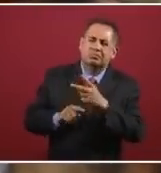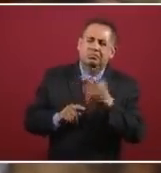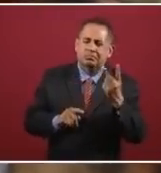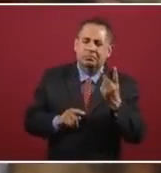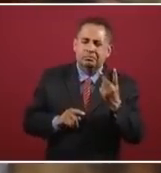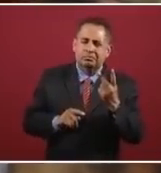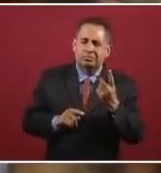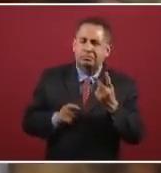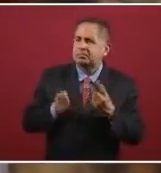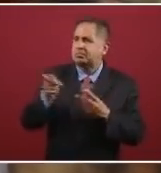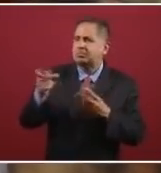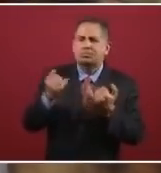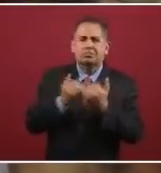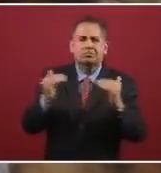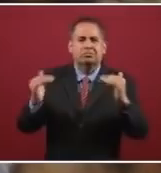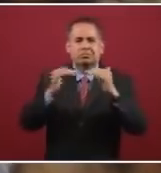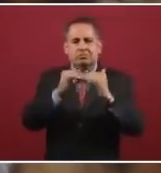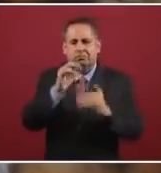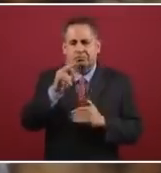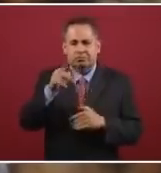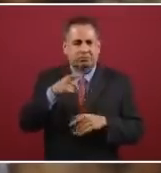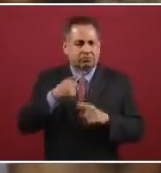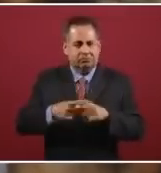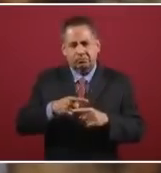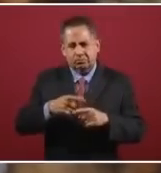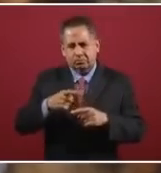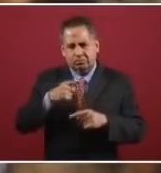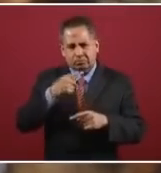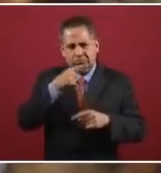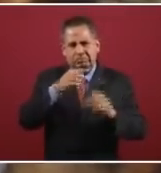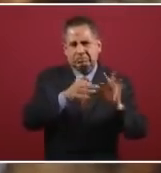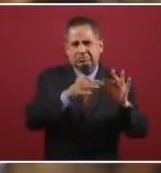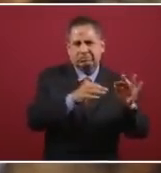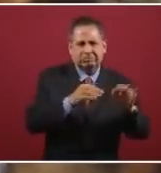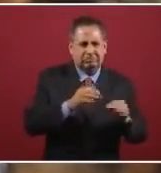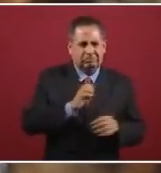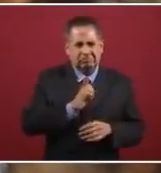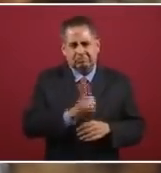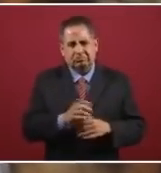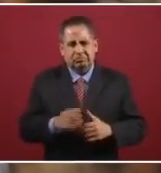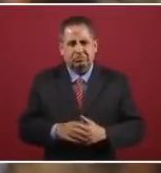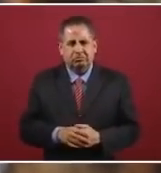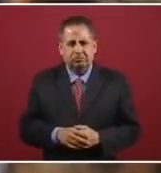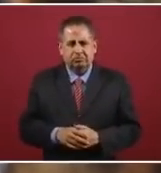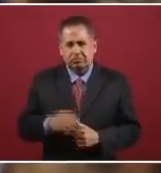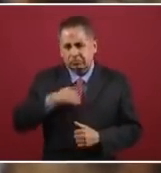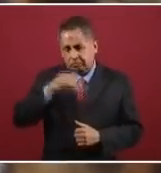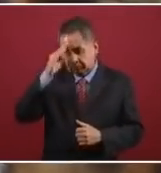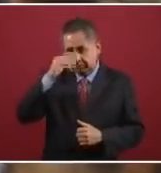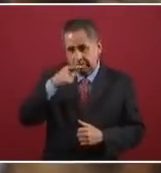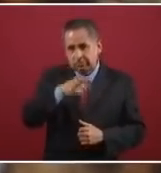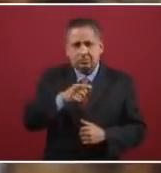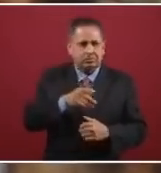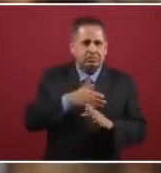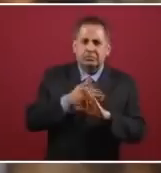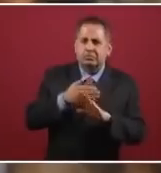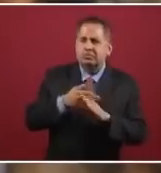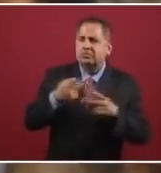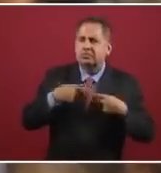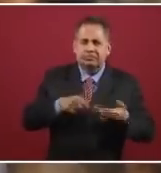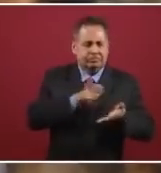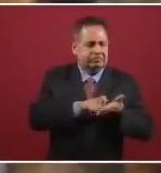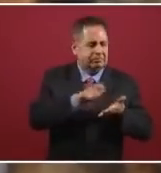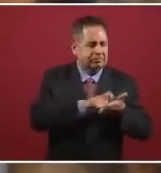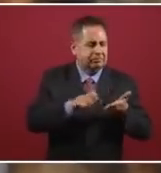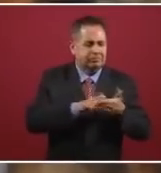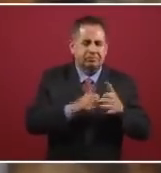que lo equiparan con Trump por estos mensajes racistas de odio? ¿Qué piensa de este golpeteo de columnistas